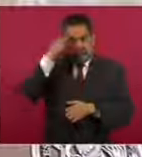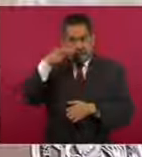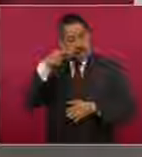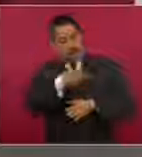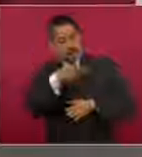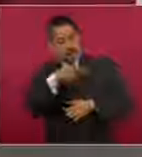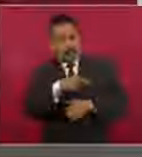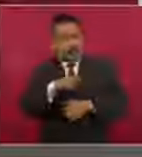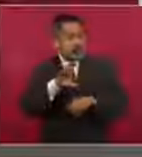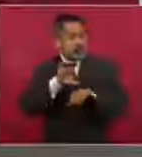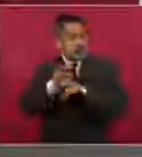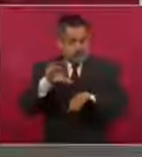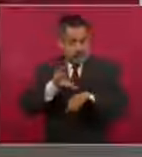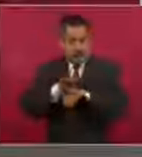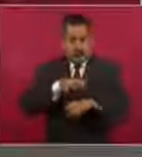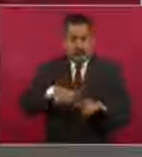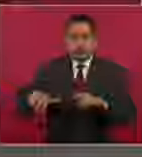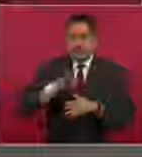en Colombia,